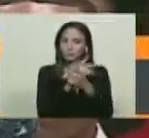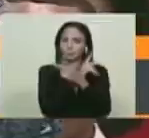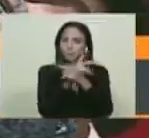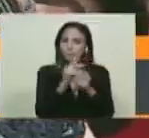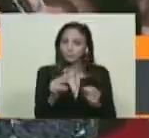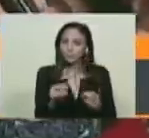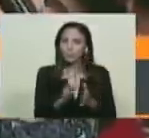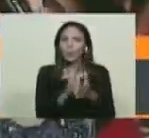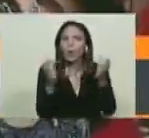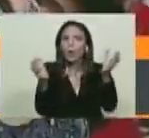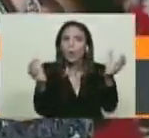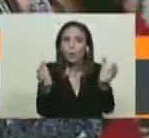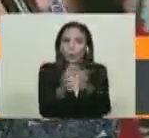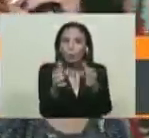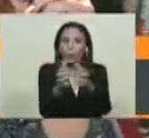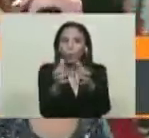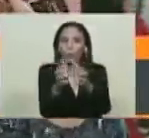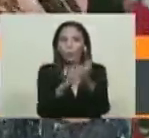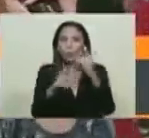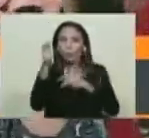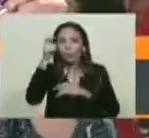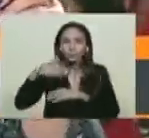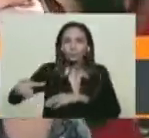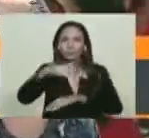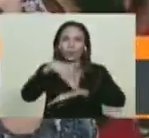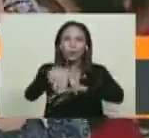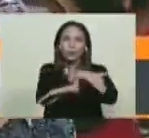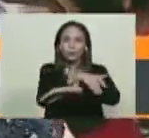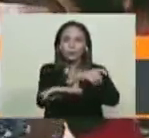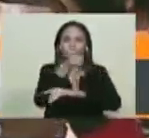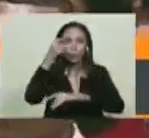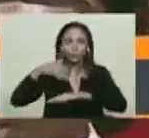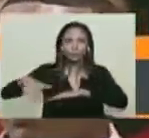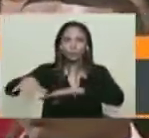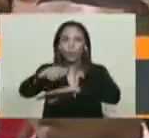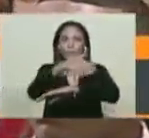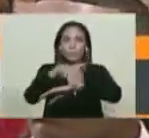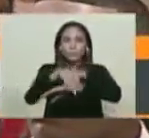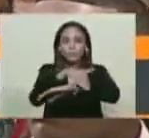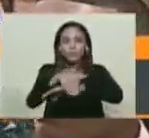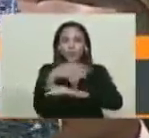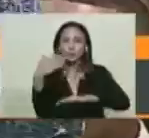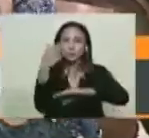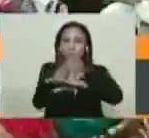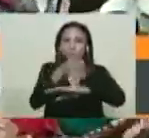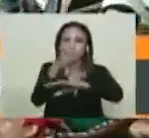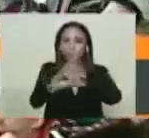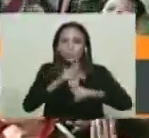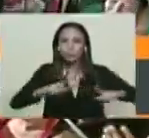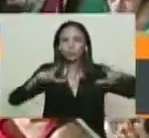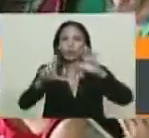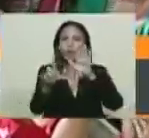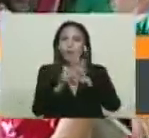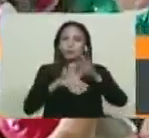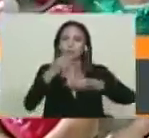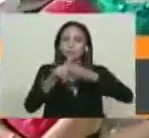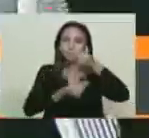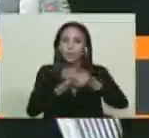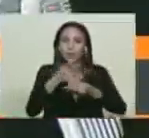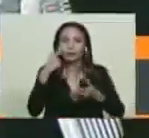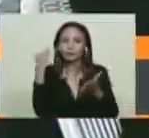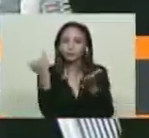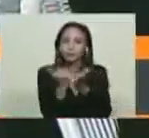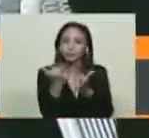la organización popular y coger la calle, como está mandando el presidente de la República, para que esas leyes se hagan cumplir.